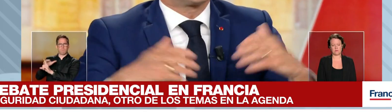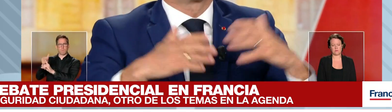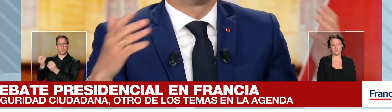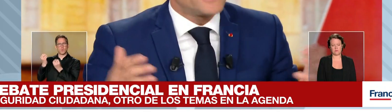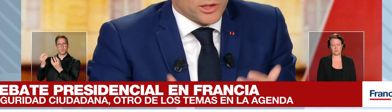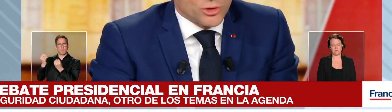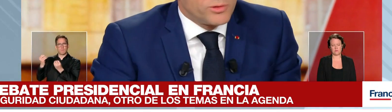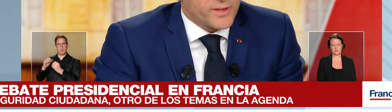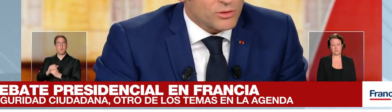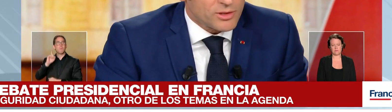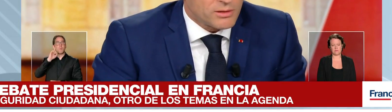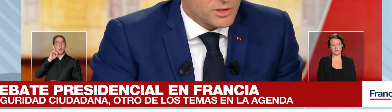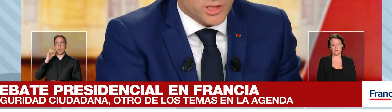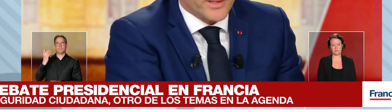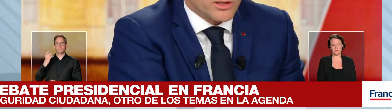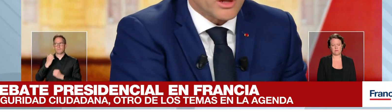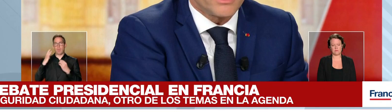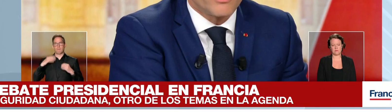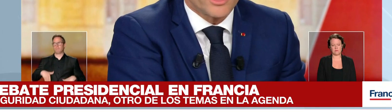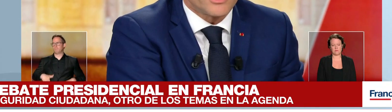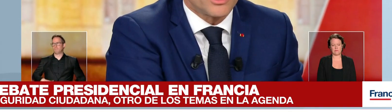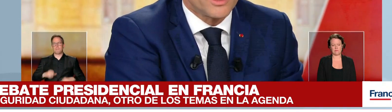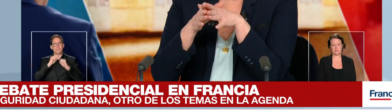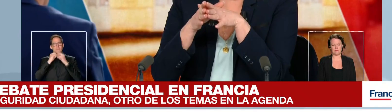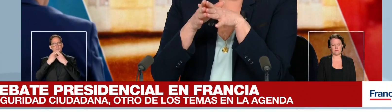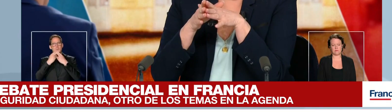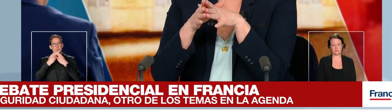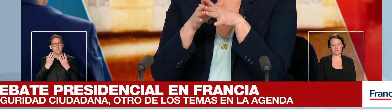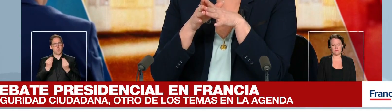violencias intrafamiliares. Y me siento orgulloso.